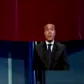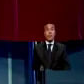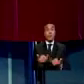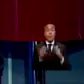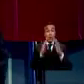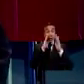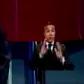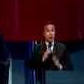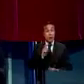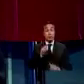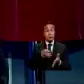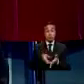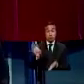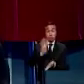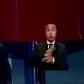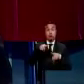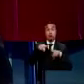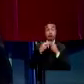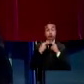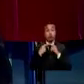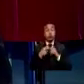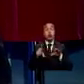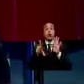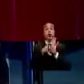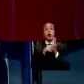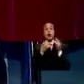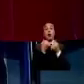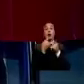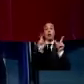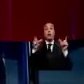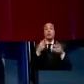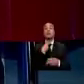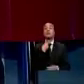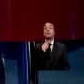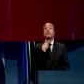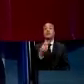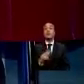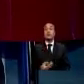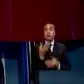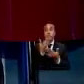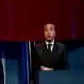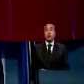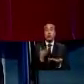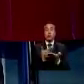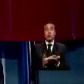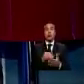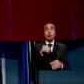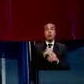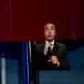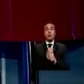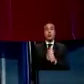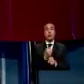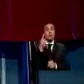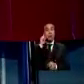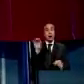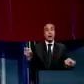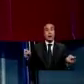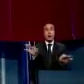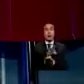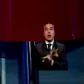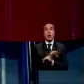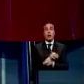Amigos, atención, en la Asamblea empezó el análisis de la ley de libertad de expresión propuesta por el Ejecutivo para